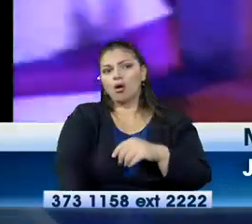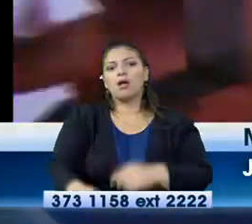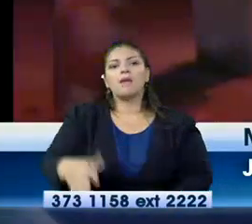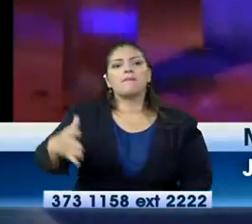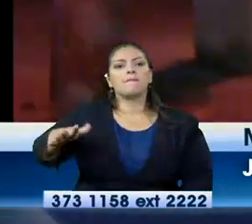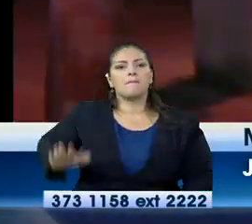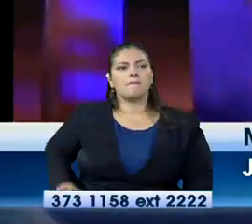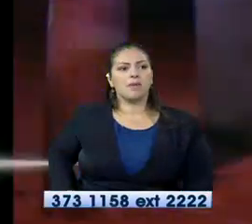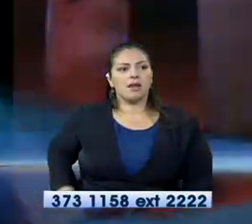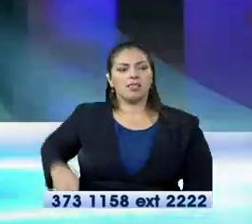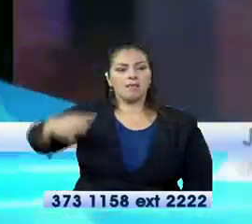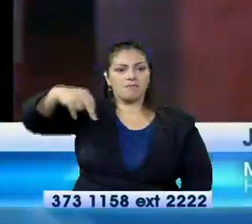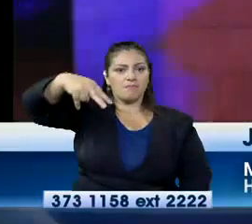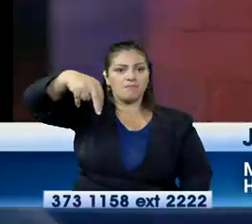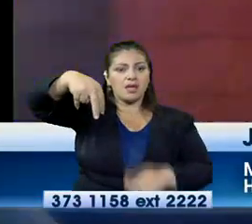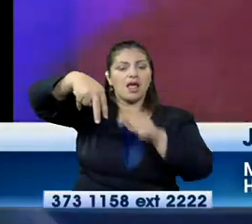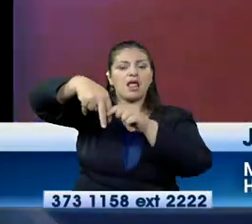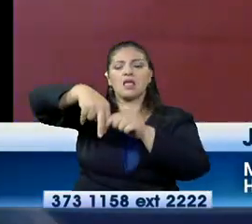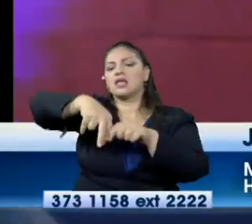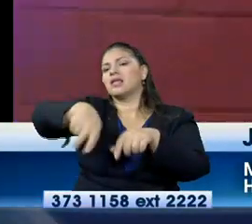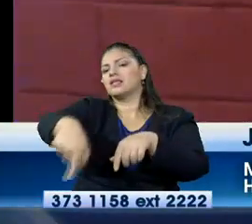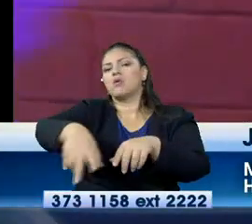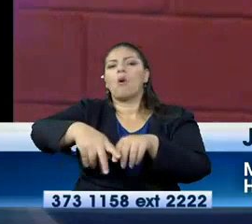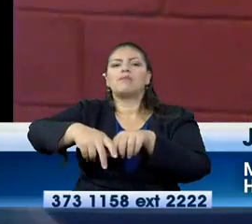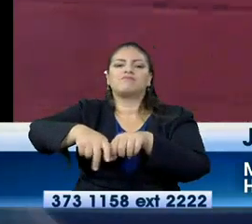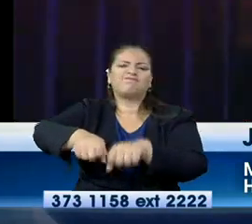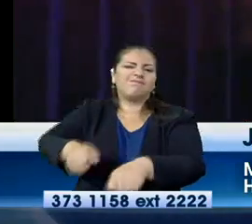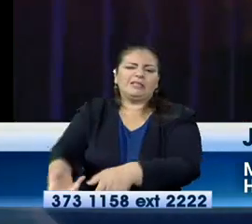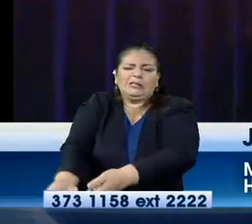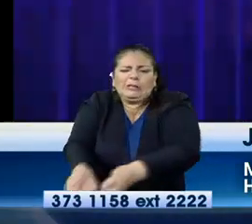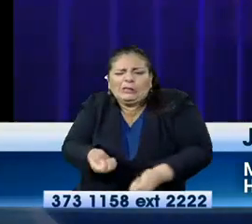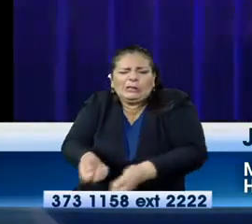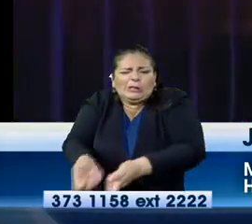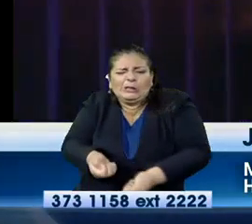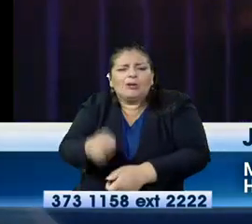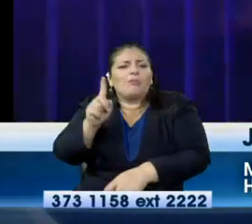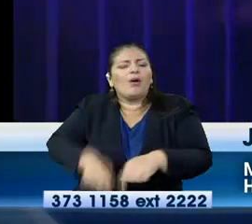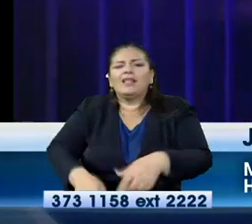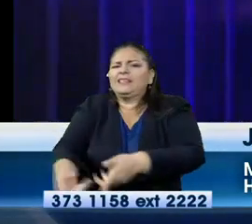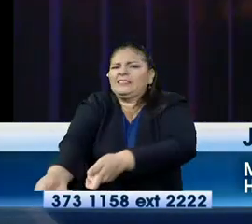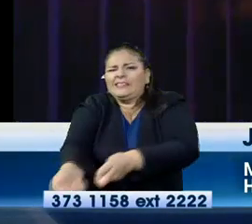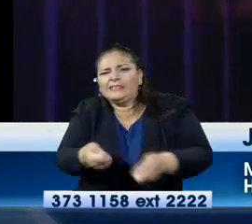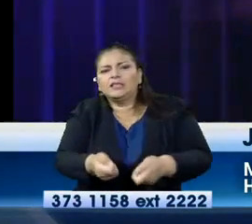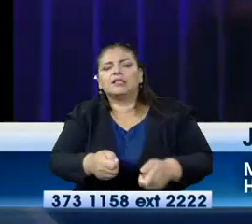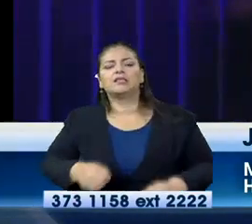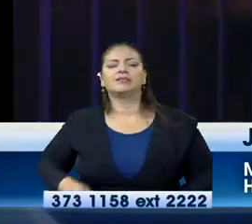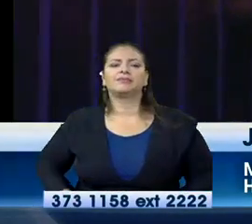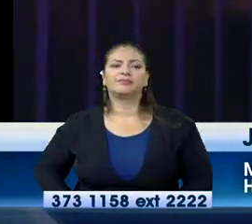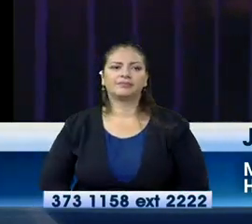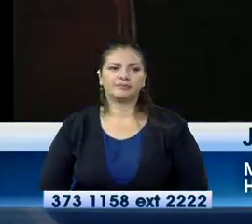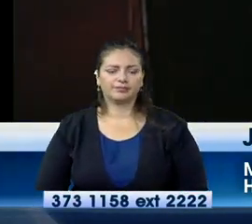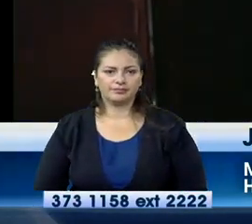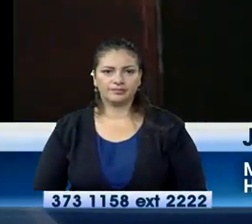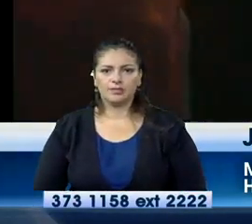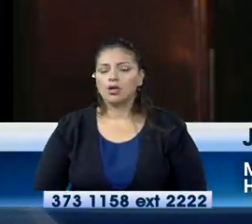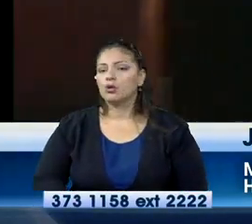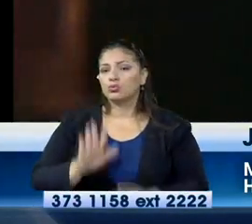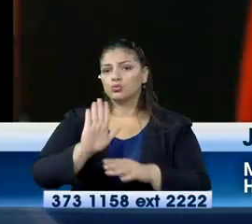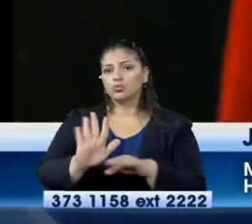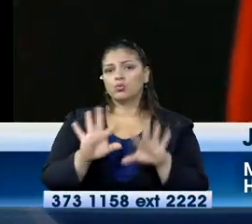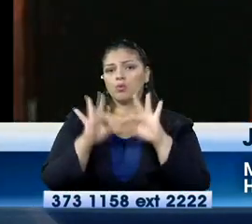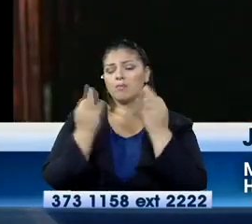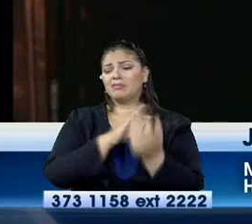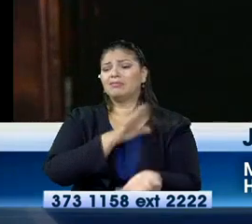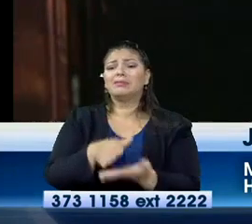atrapada. Familiares del occiso acudieron al sitio en busca de respuestas. Sin embargo, de momento no